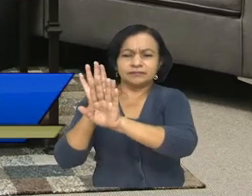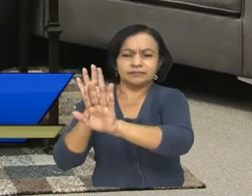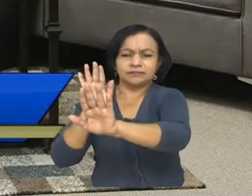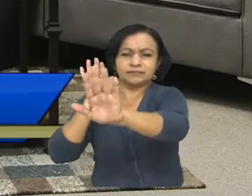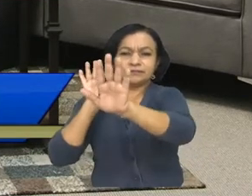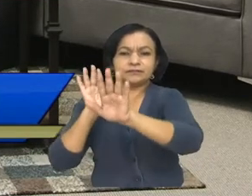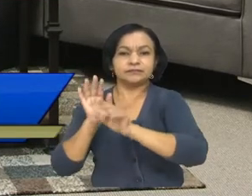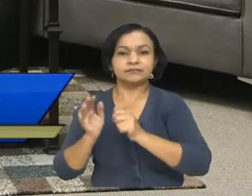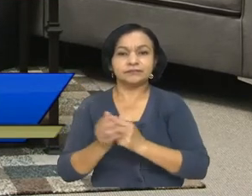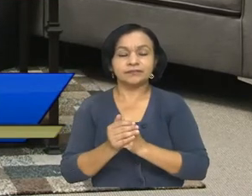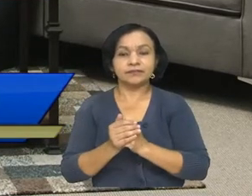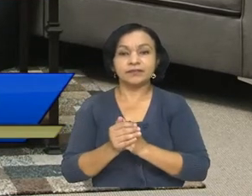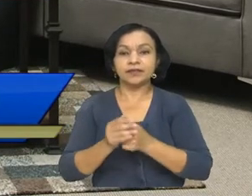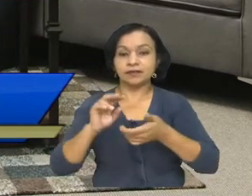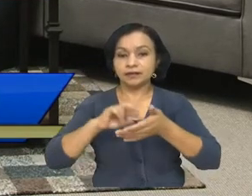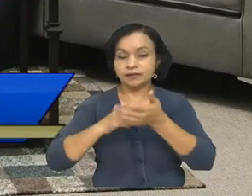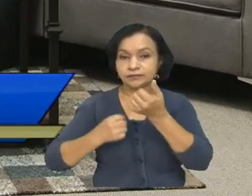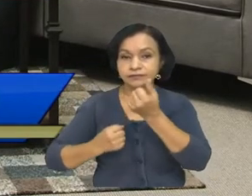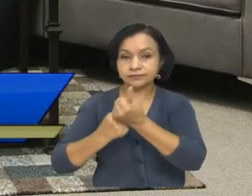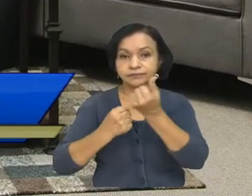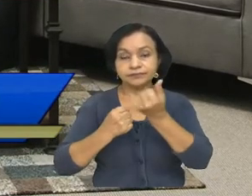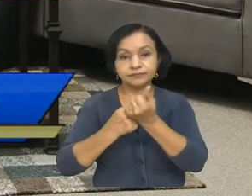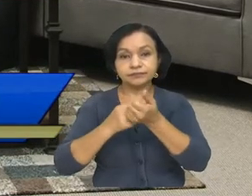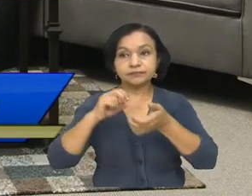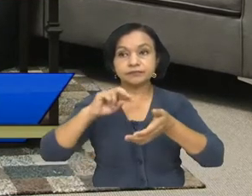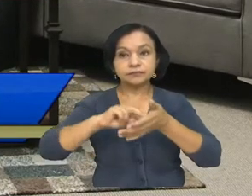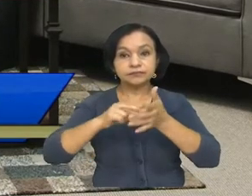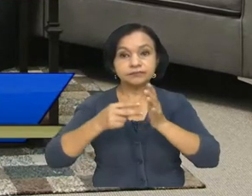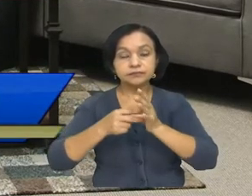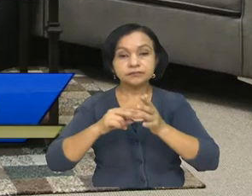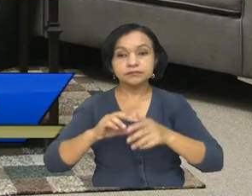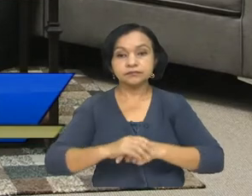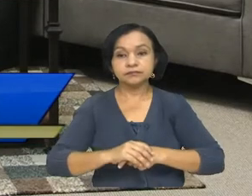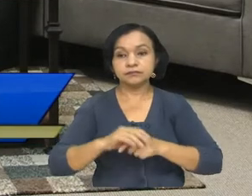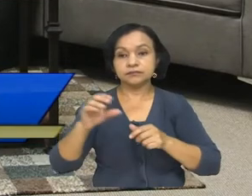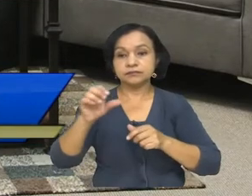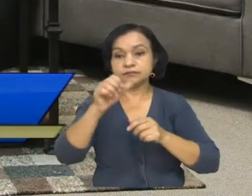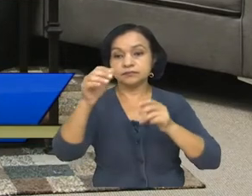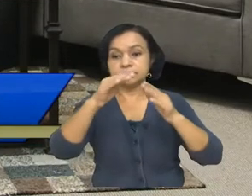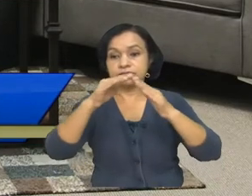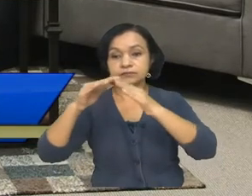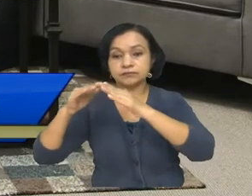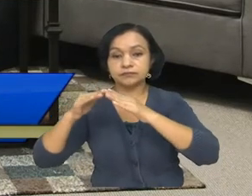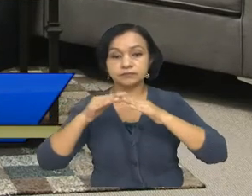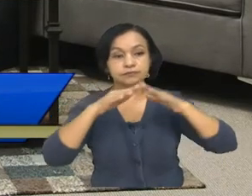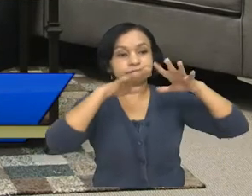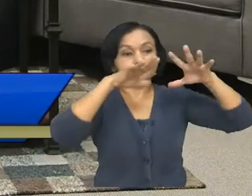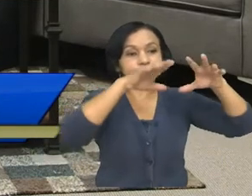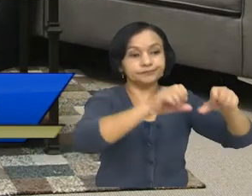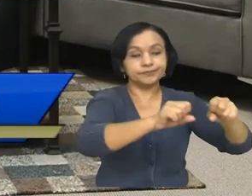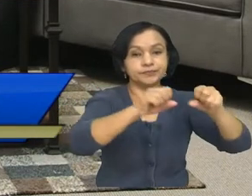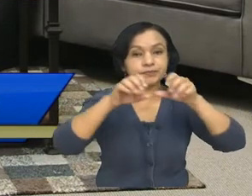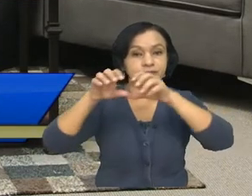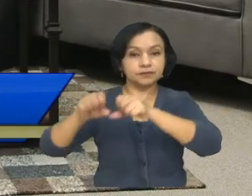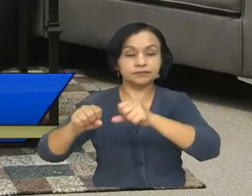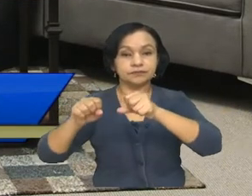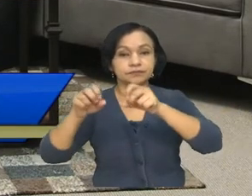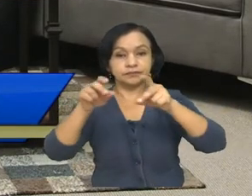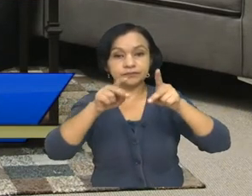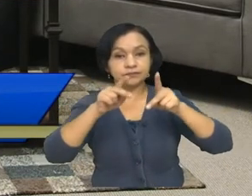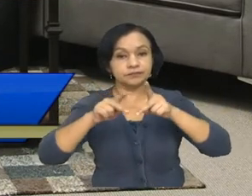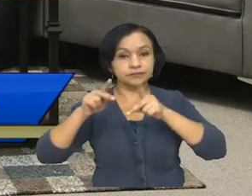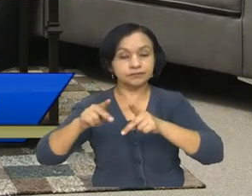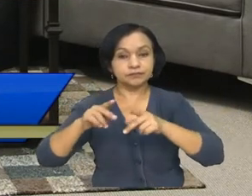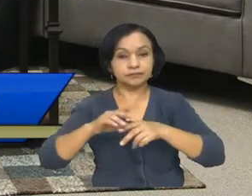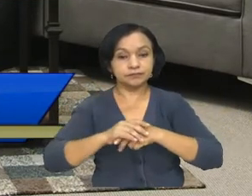reforzó todo lo que son la toma de las otras ciudades, porque iban también, no solamente